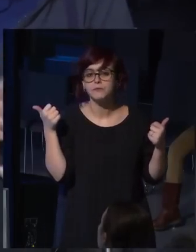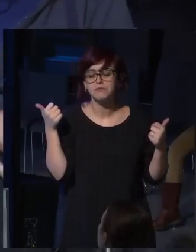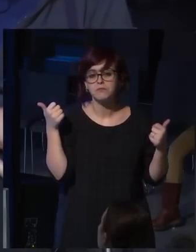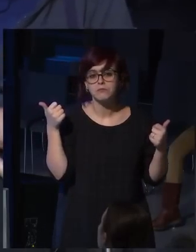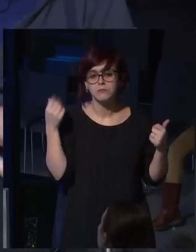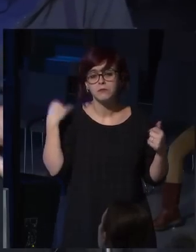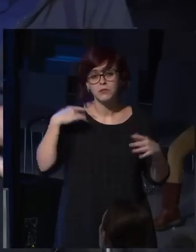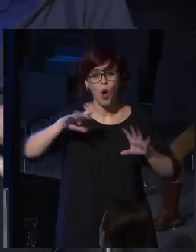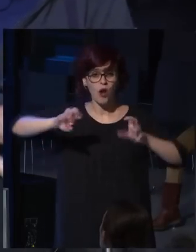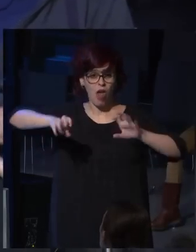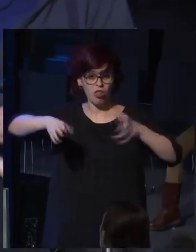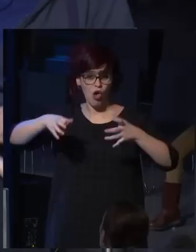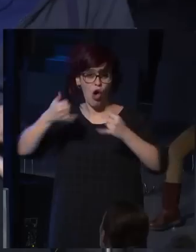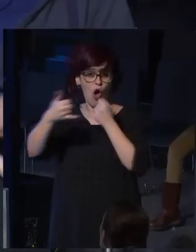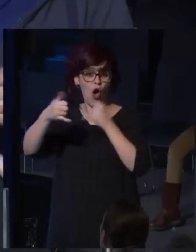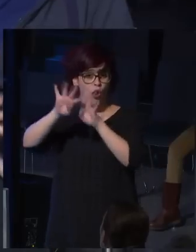radios online